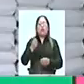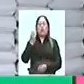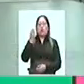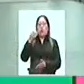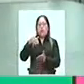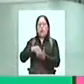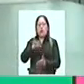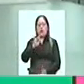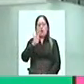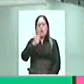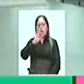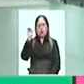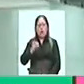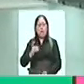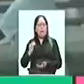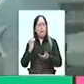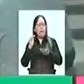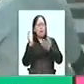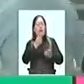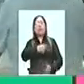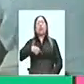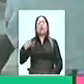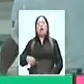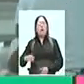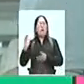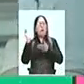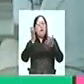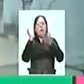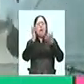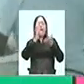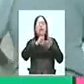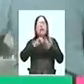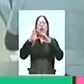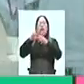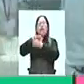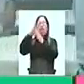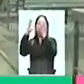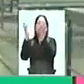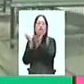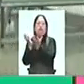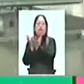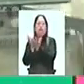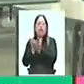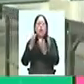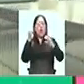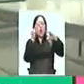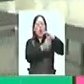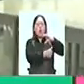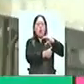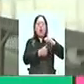toneladas, 84% de eso se fue a la China, y quiere decir que en medio de la pandemia, en medio de la cuarentena, con todas las